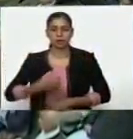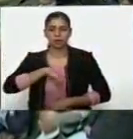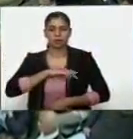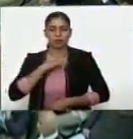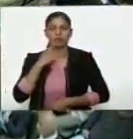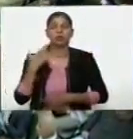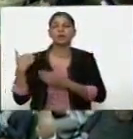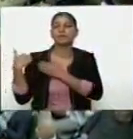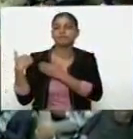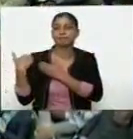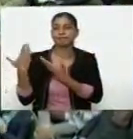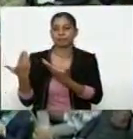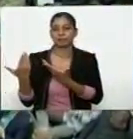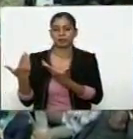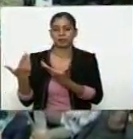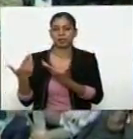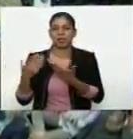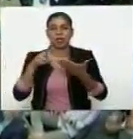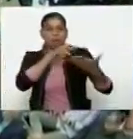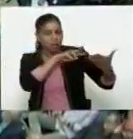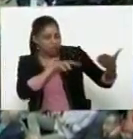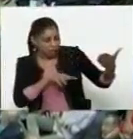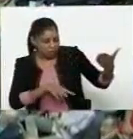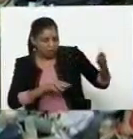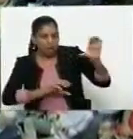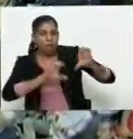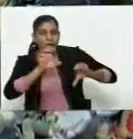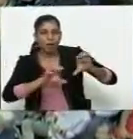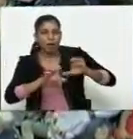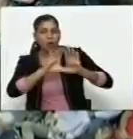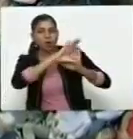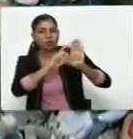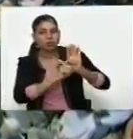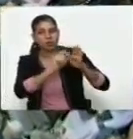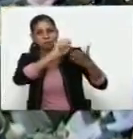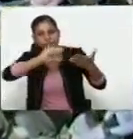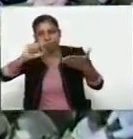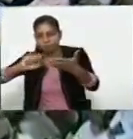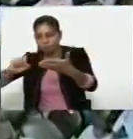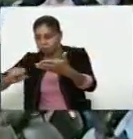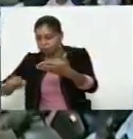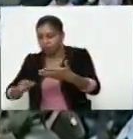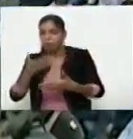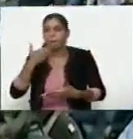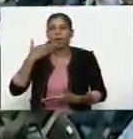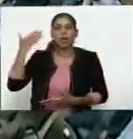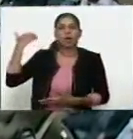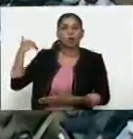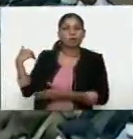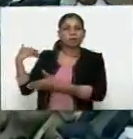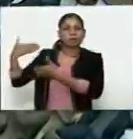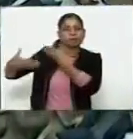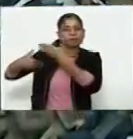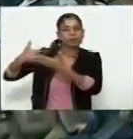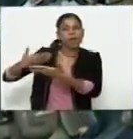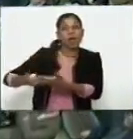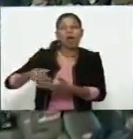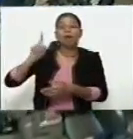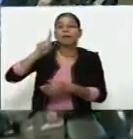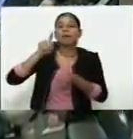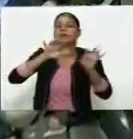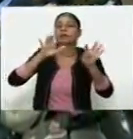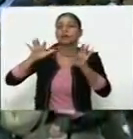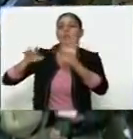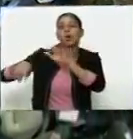texto constitucional que recoja lo mejor desde 1911 hasta